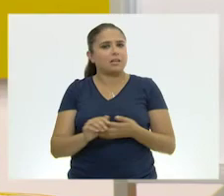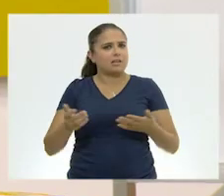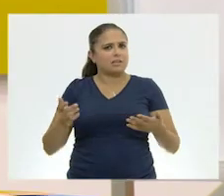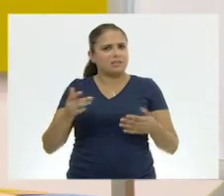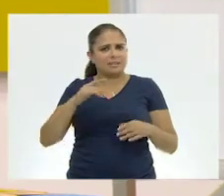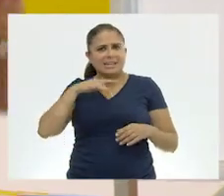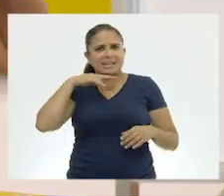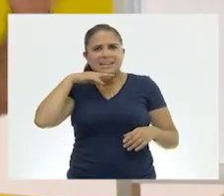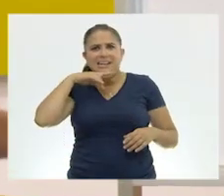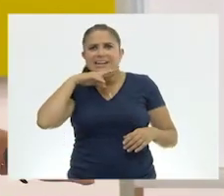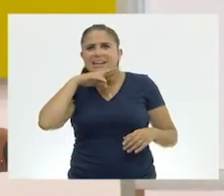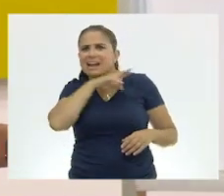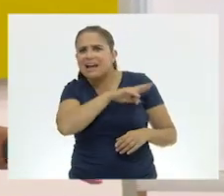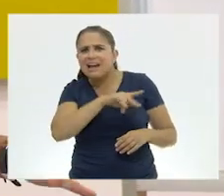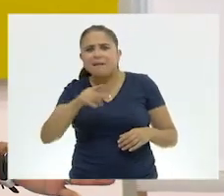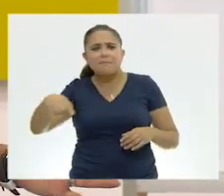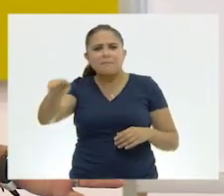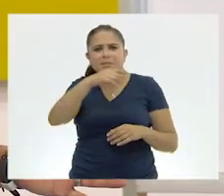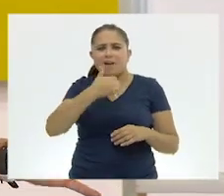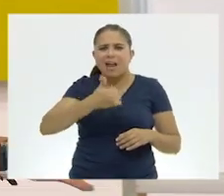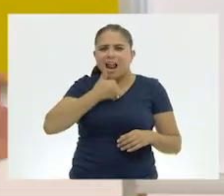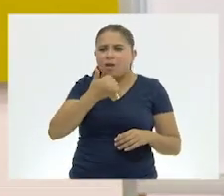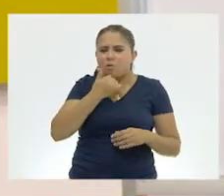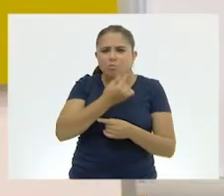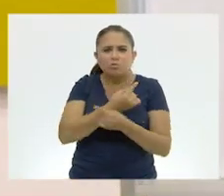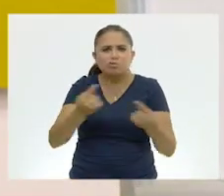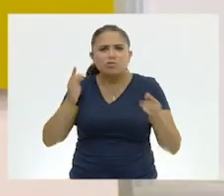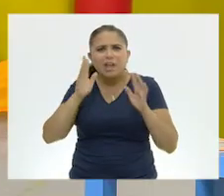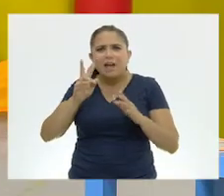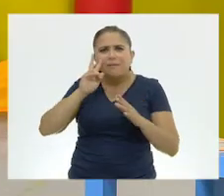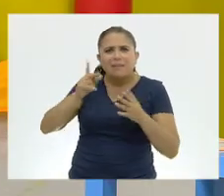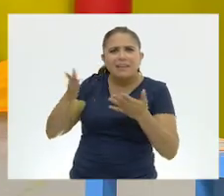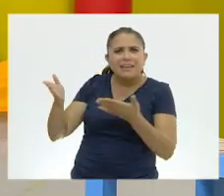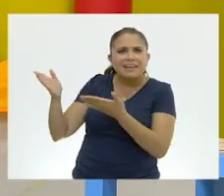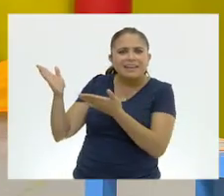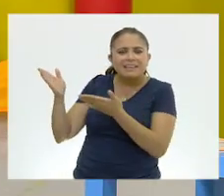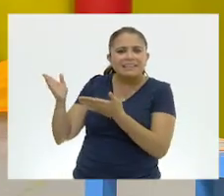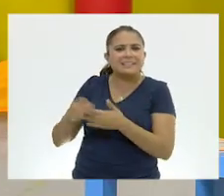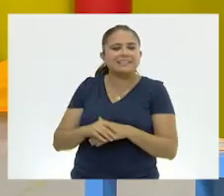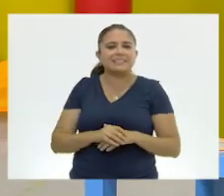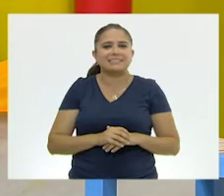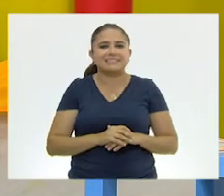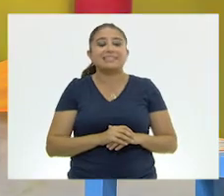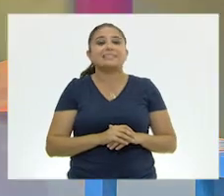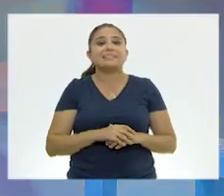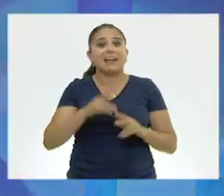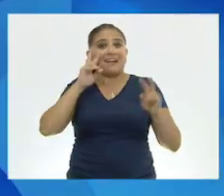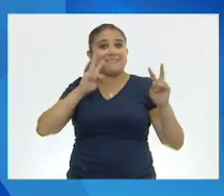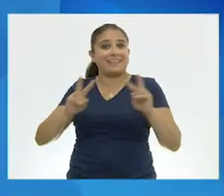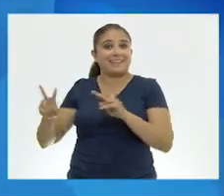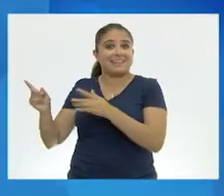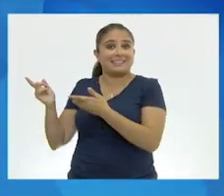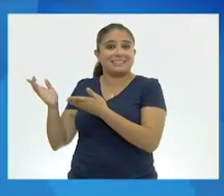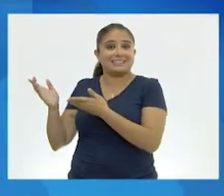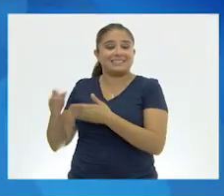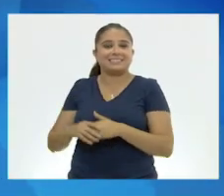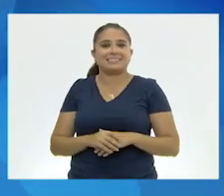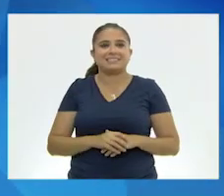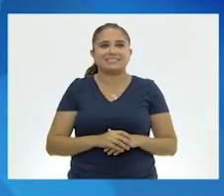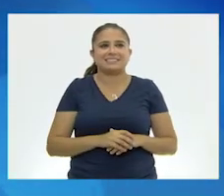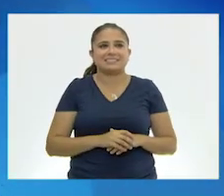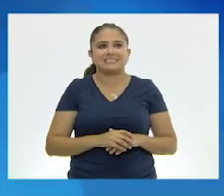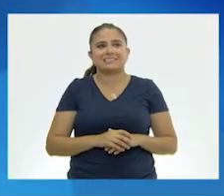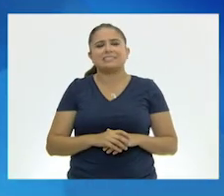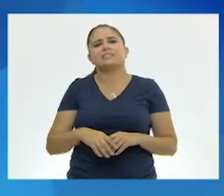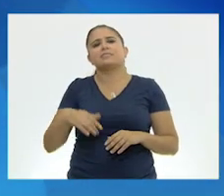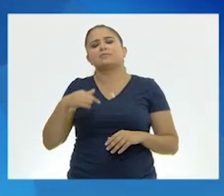qué rápido reaccionan nuestros alumnos y alumnas, ¿ya vieron? ¡Ya están los sobrinos! ¡Vamos a escucharlos! ¡Mi